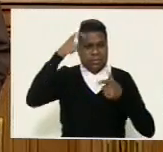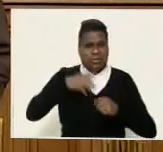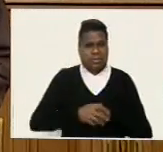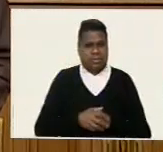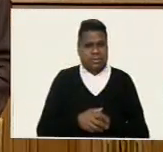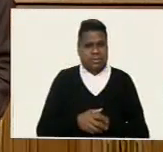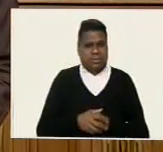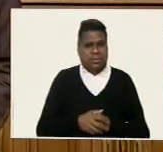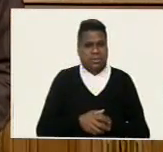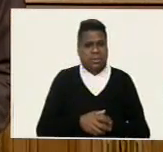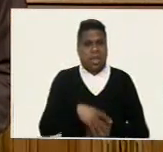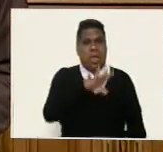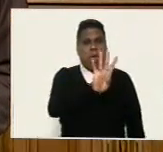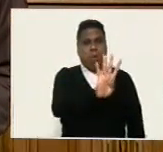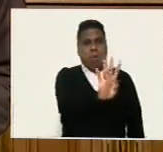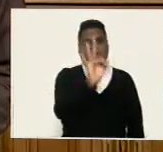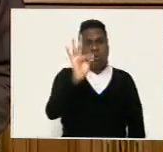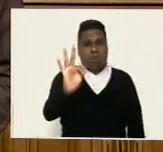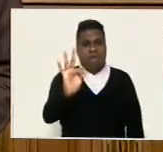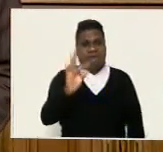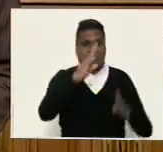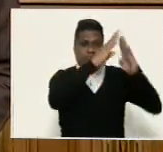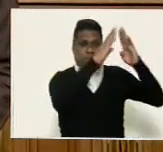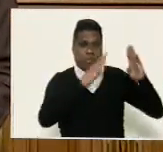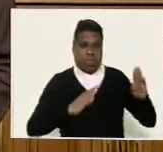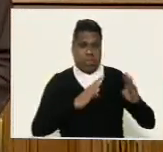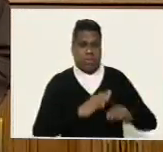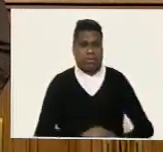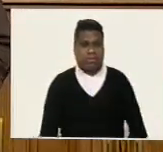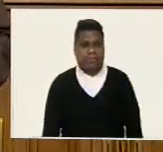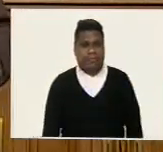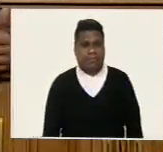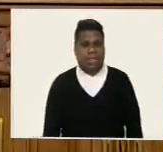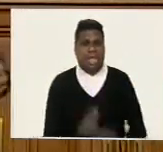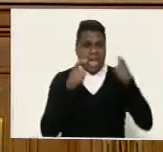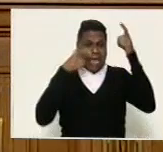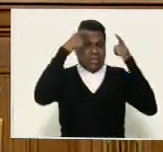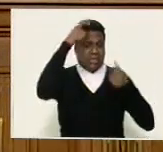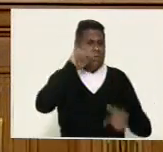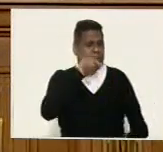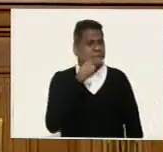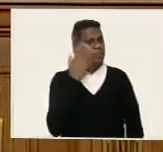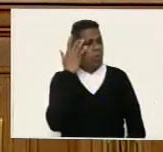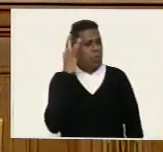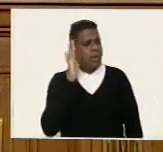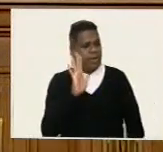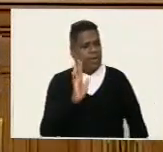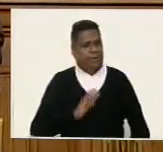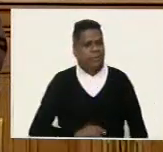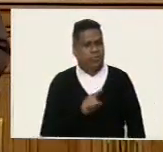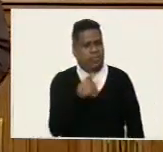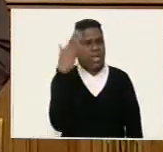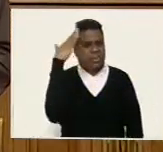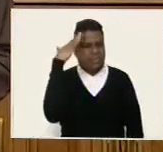El refundador del correo, pues, el comandante Hugo Chávez, que por cierto, ustedes saben